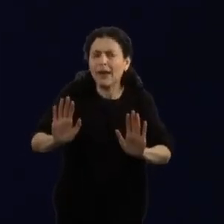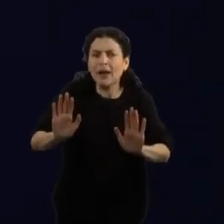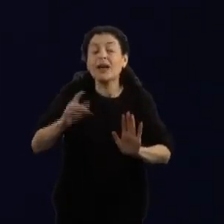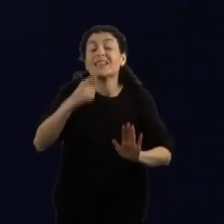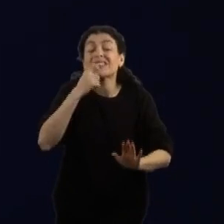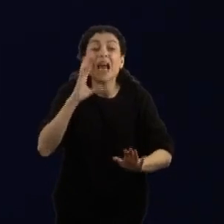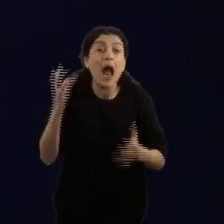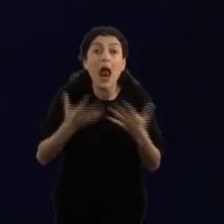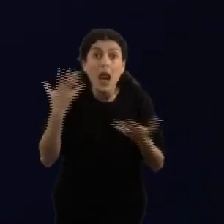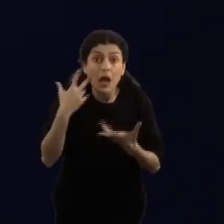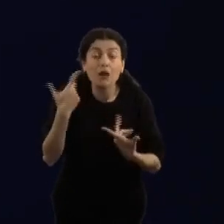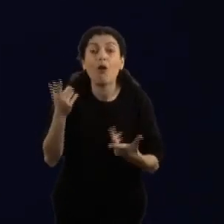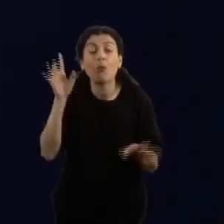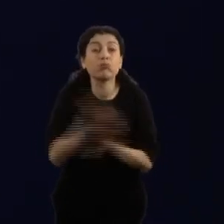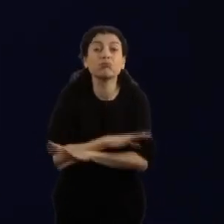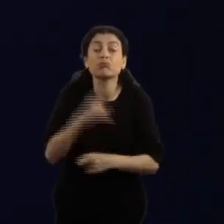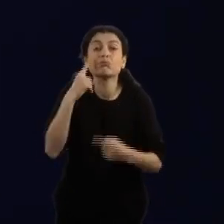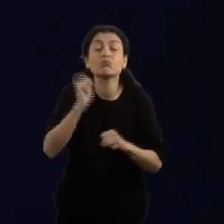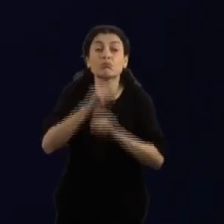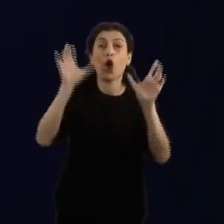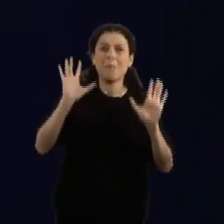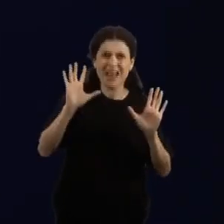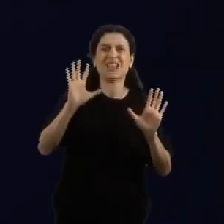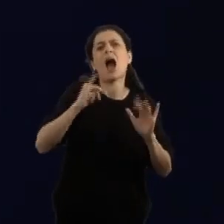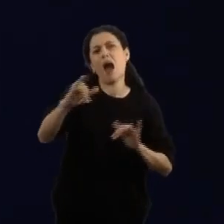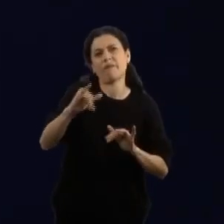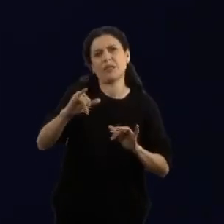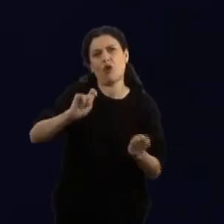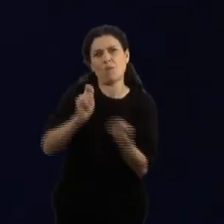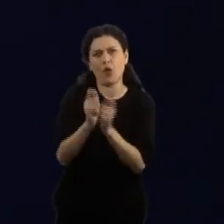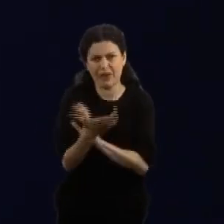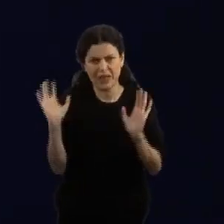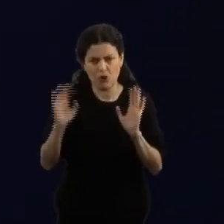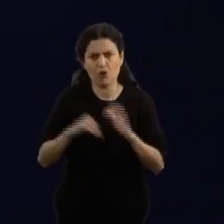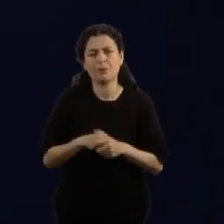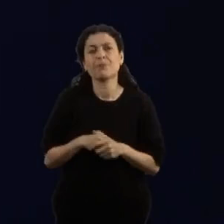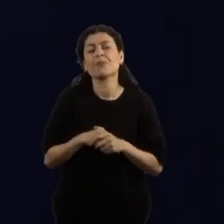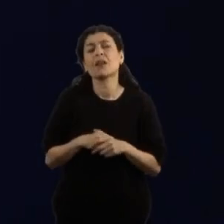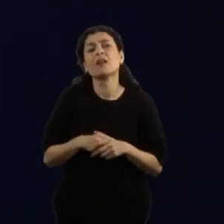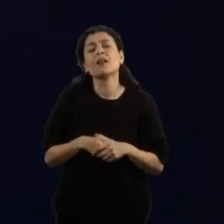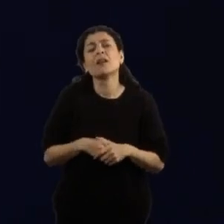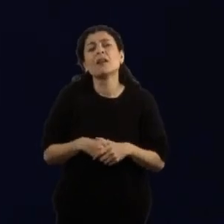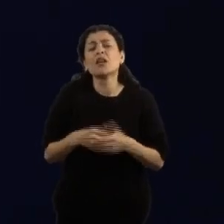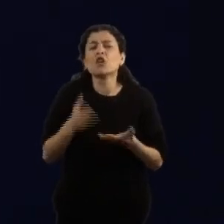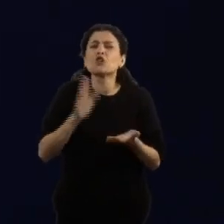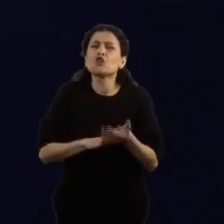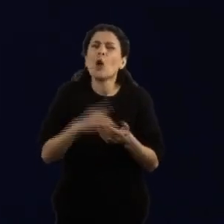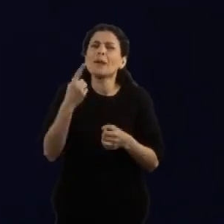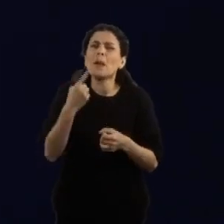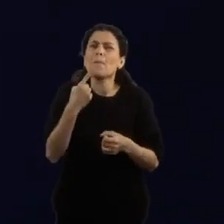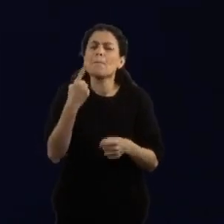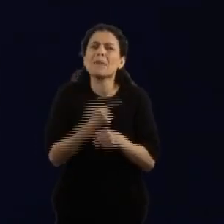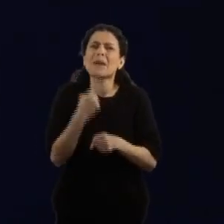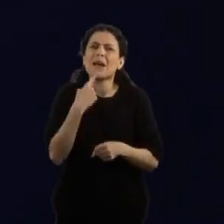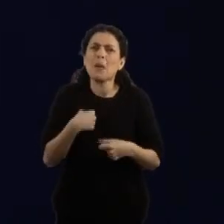caso, si hay algún cambio en la agenda, se los voy a comunicar, pero sí, está confirmada la presencia. Con respecto a tu primera pregunta,